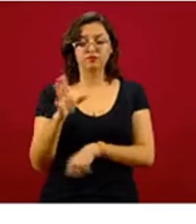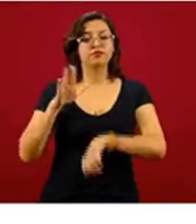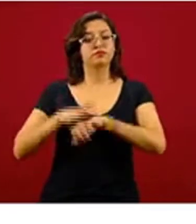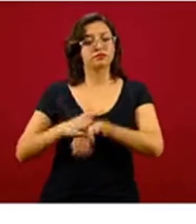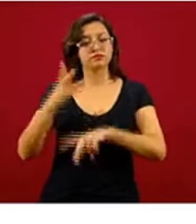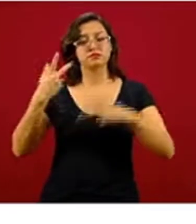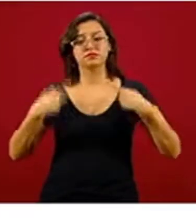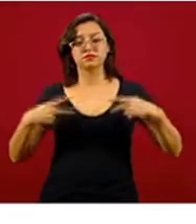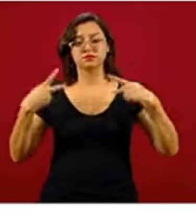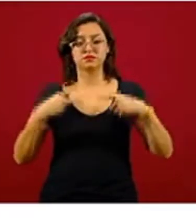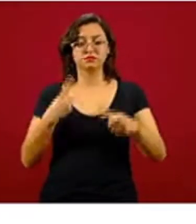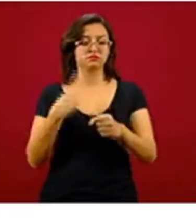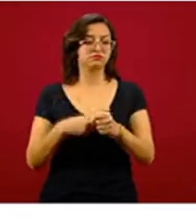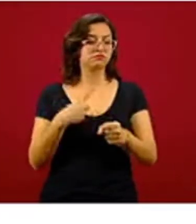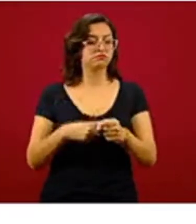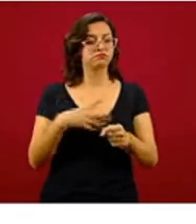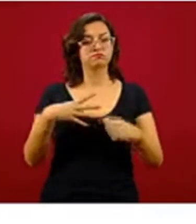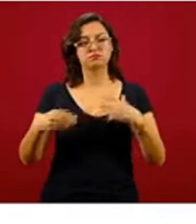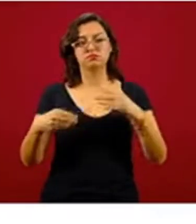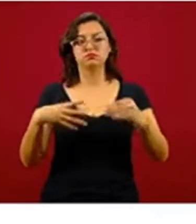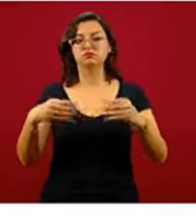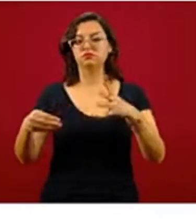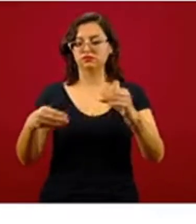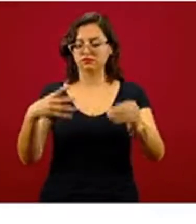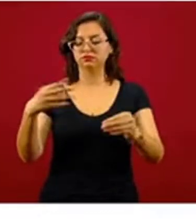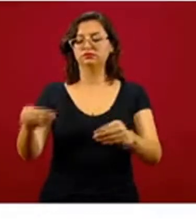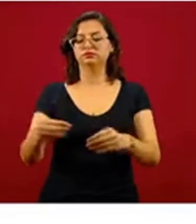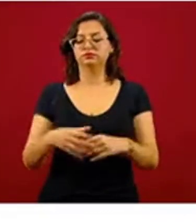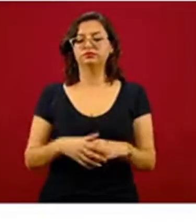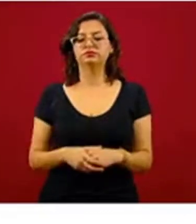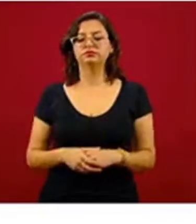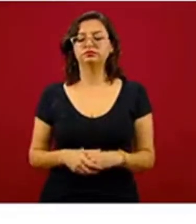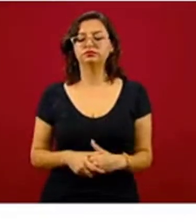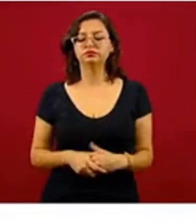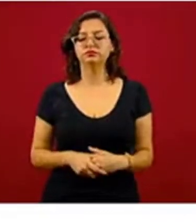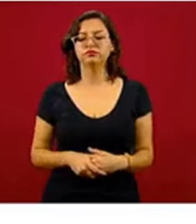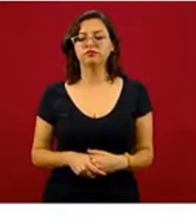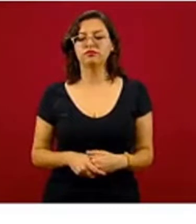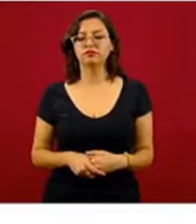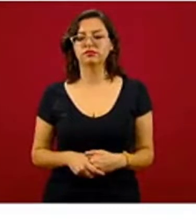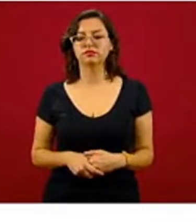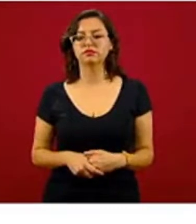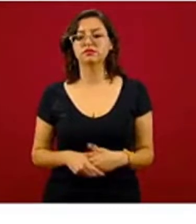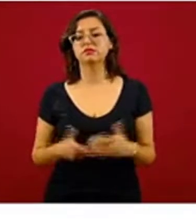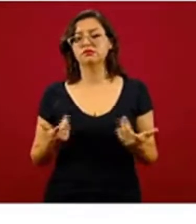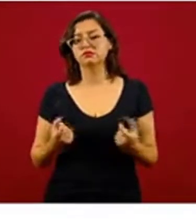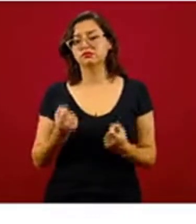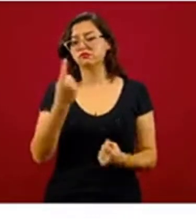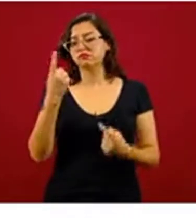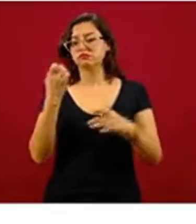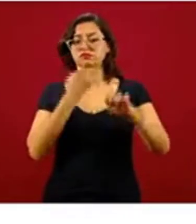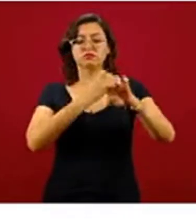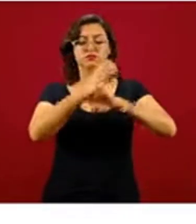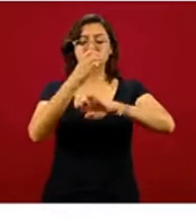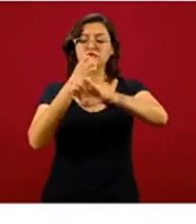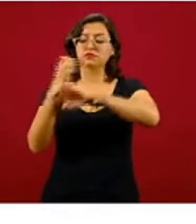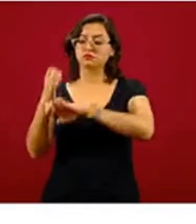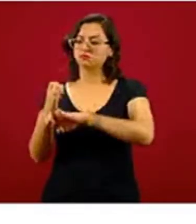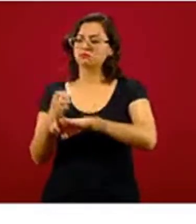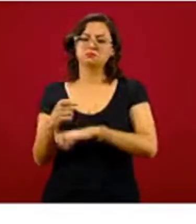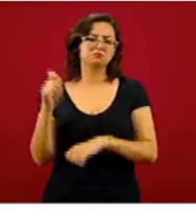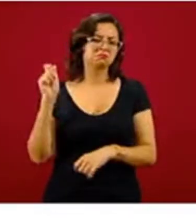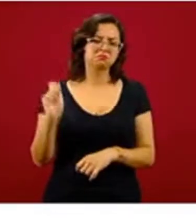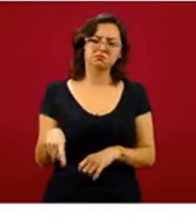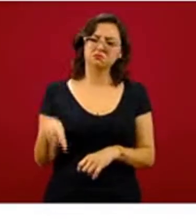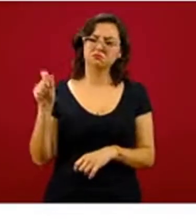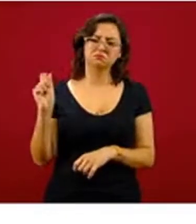la transmisión y por lo tanto a la afectación en la población. Y son estados que en su momento han mantenido estas